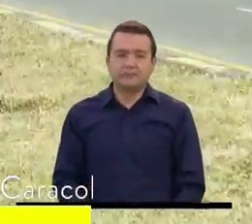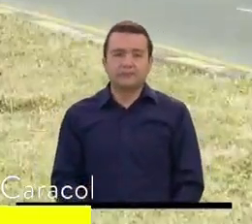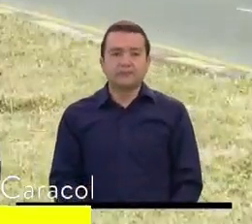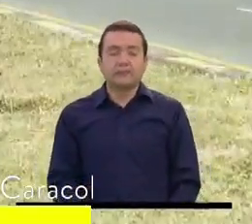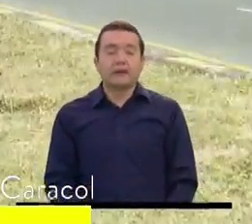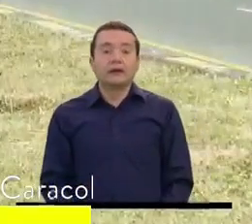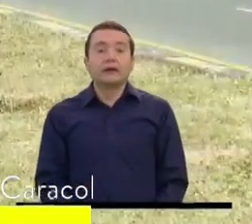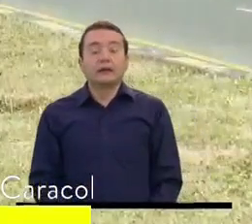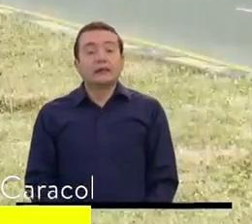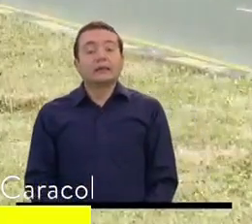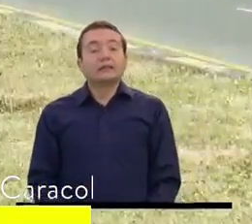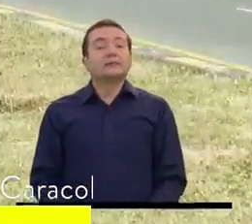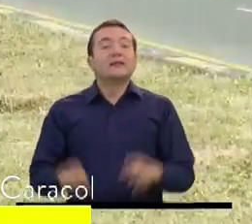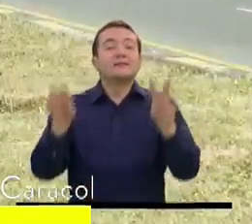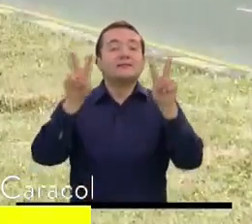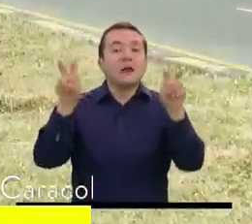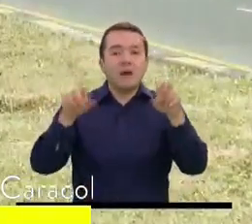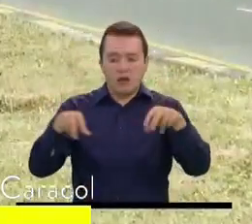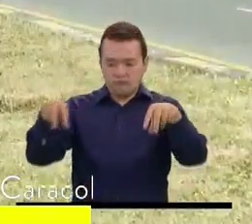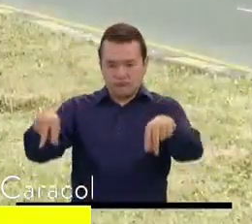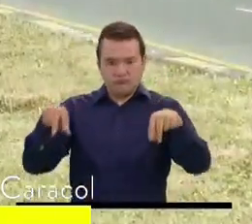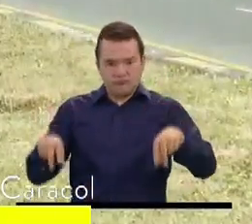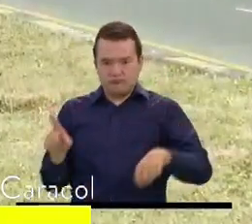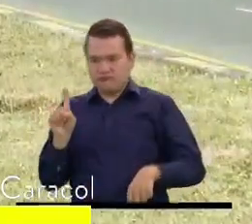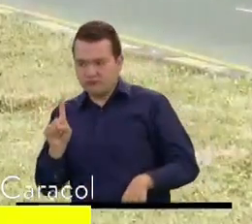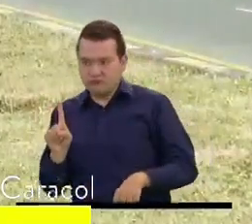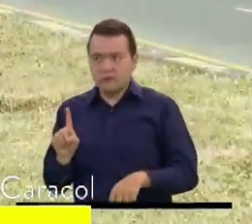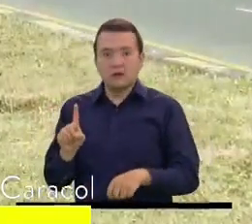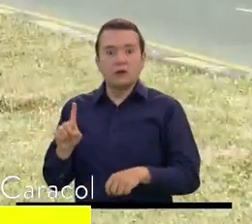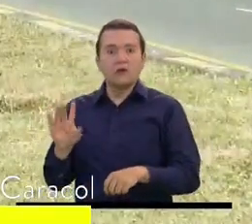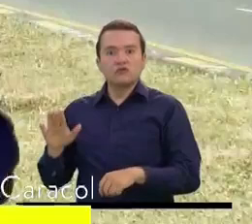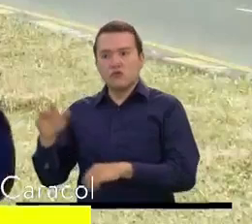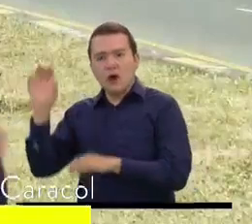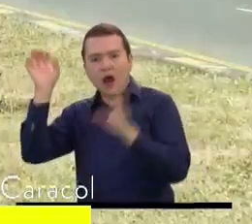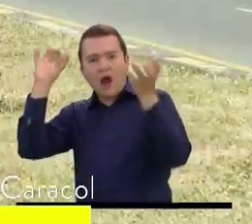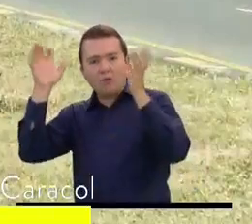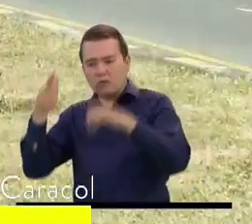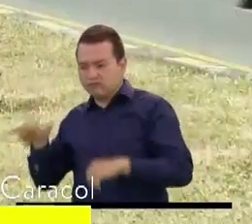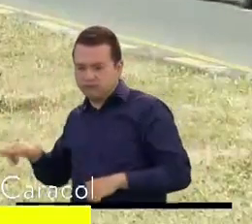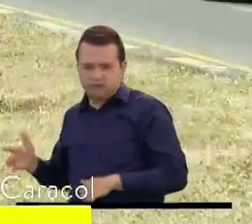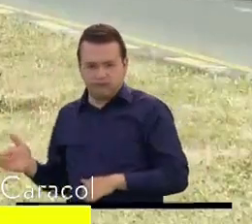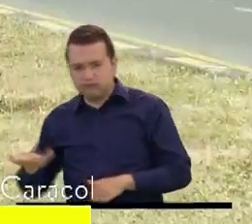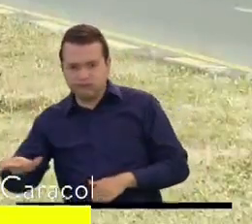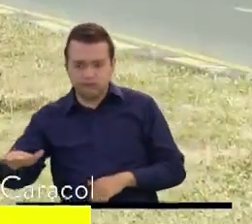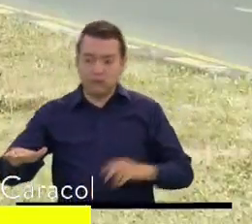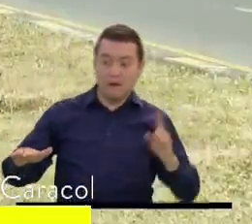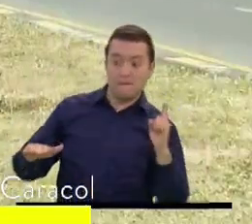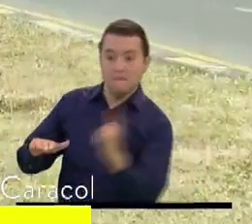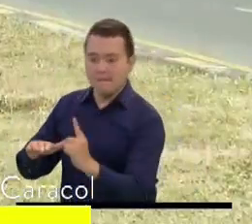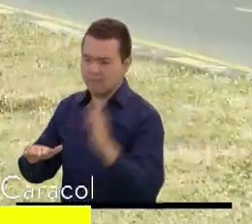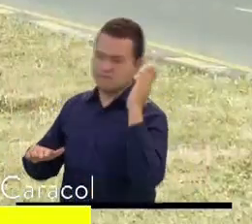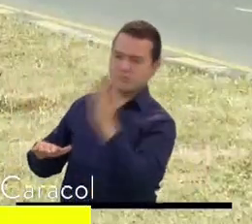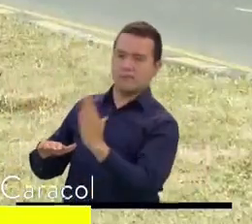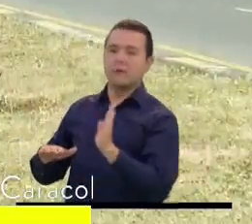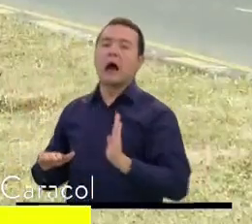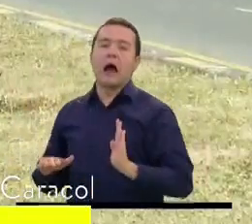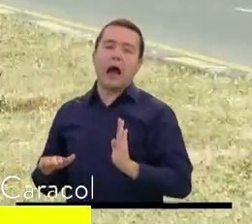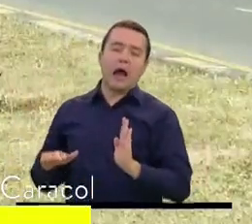Referente al operativo y la forma como fue incautada esta ambulancia, las investigaciones continúan por parte de la policía a fin